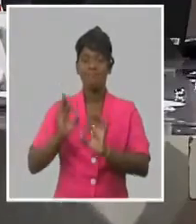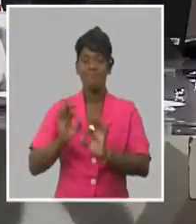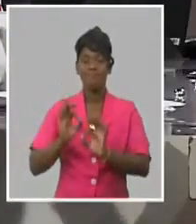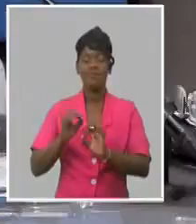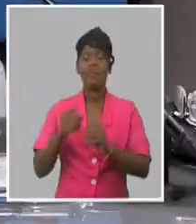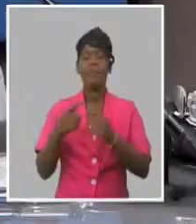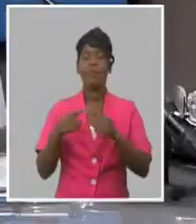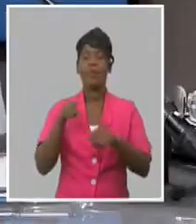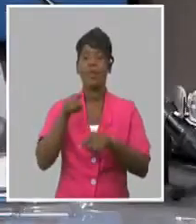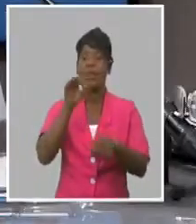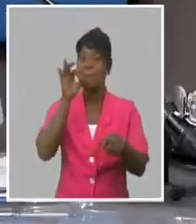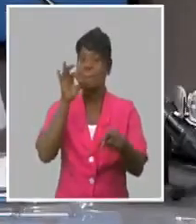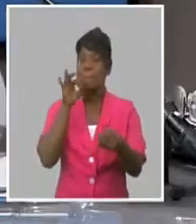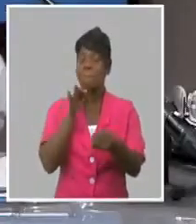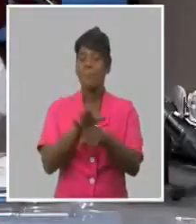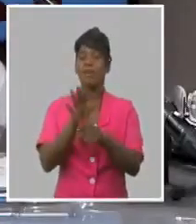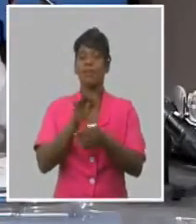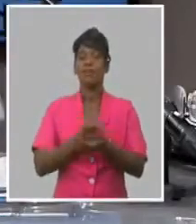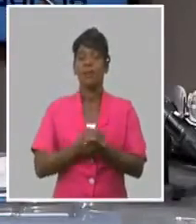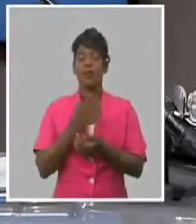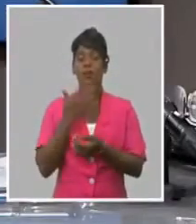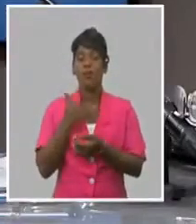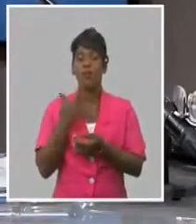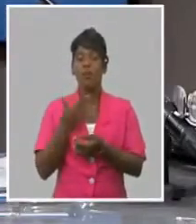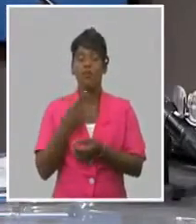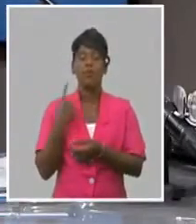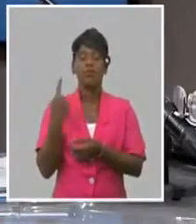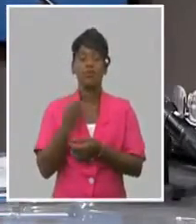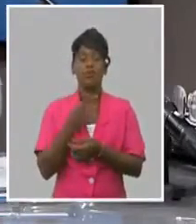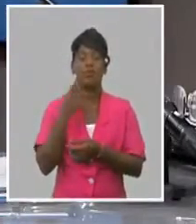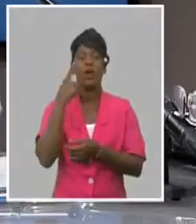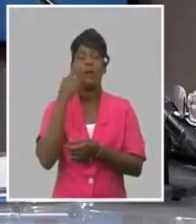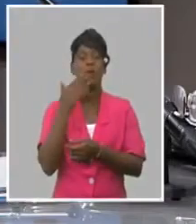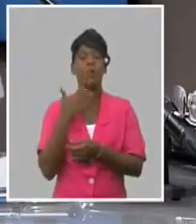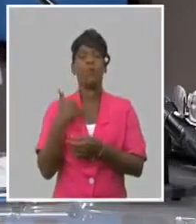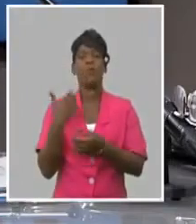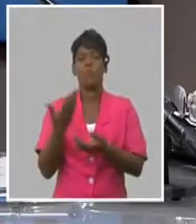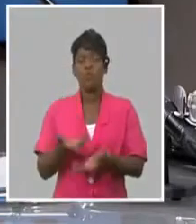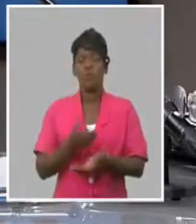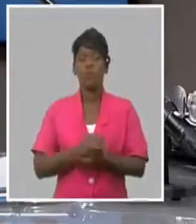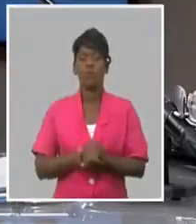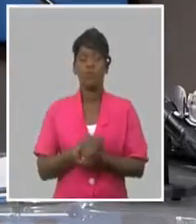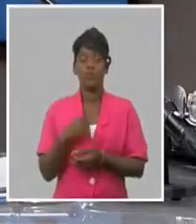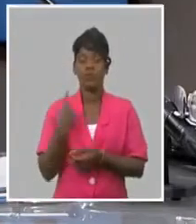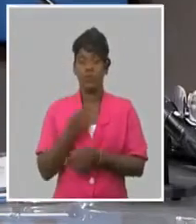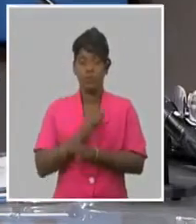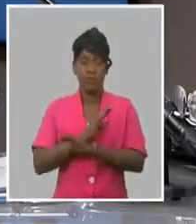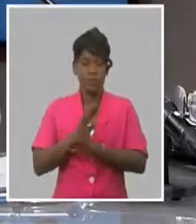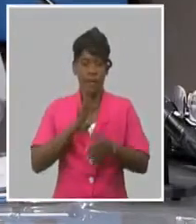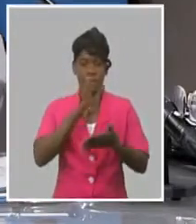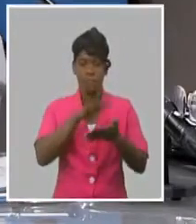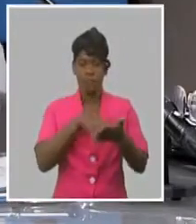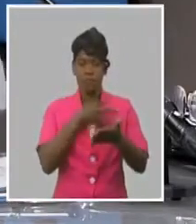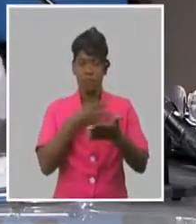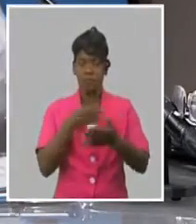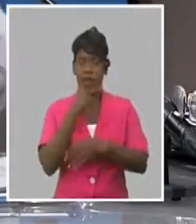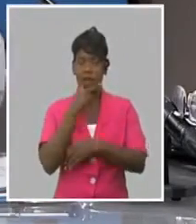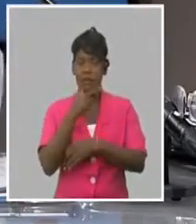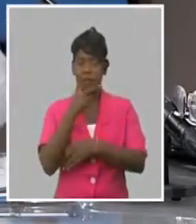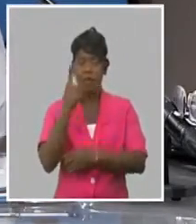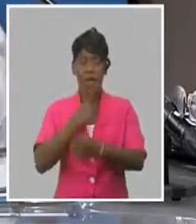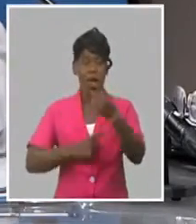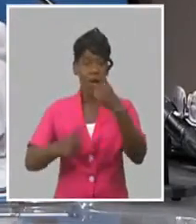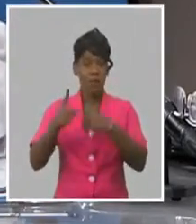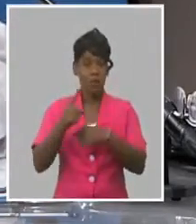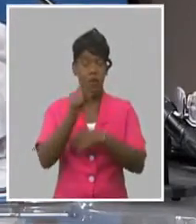empieza entonces un concepto de vulnerable. Y nosotros tenemos diseñado atender esos